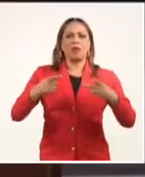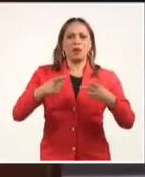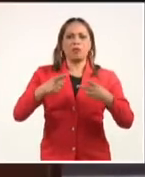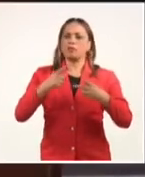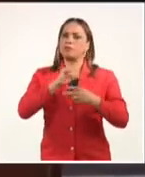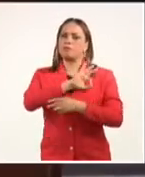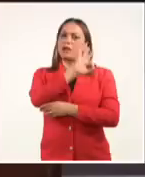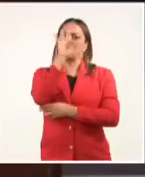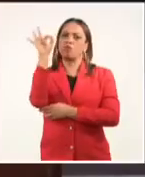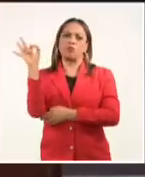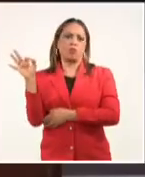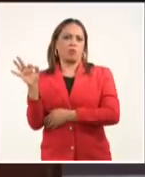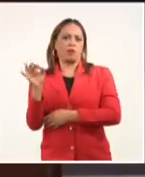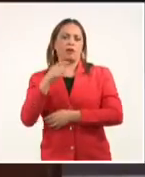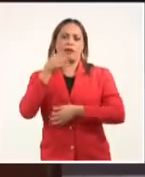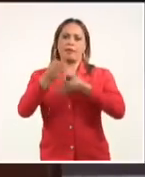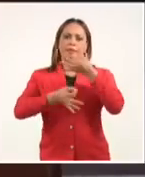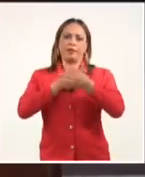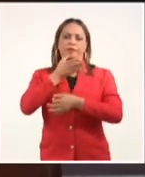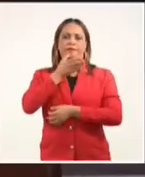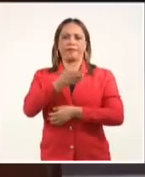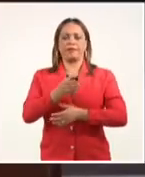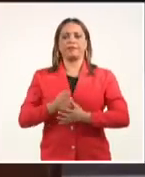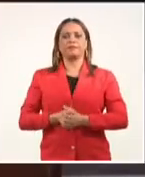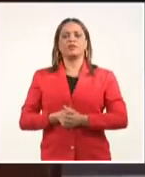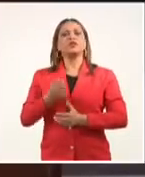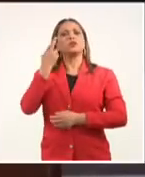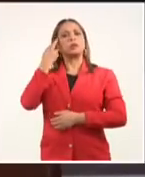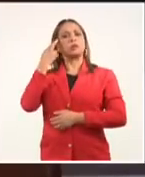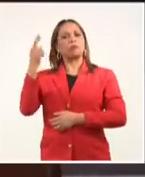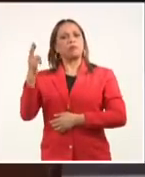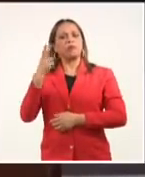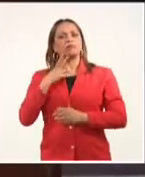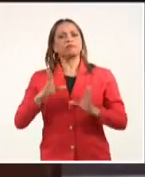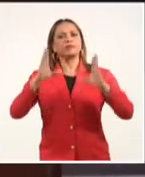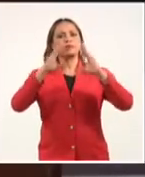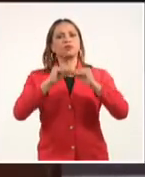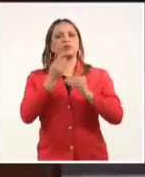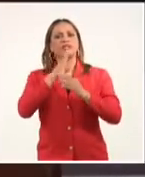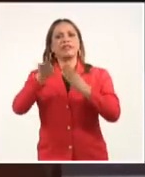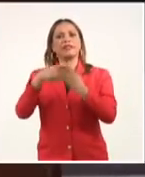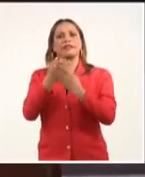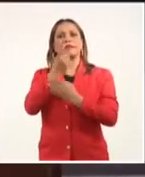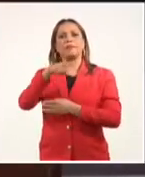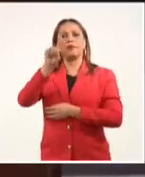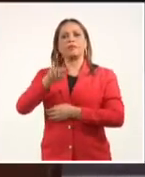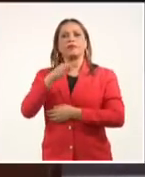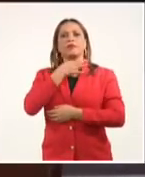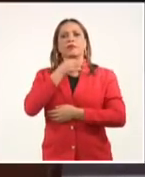concluyó. Recuerdo aquella memorable noche del 1 de enero de